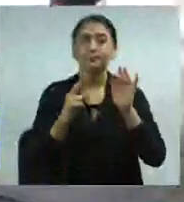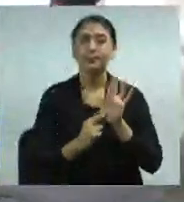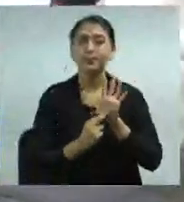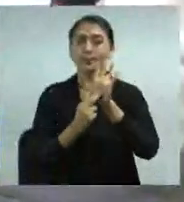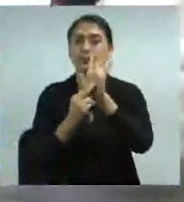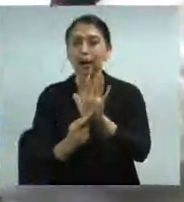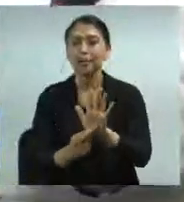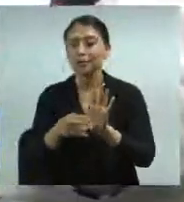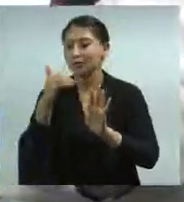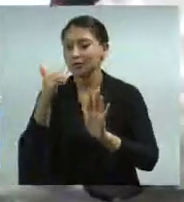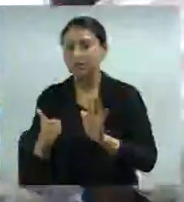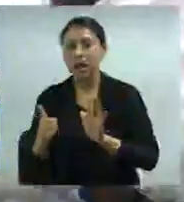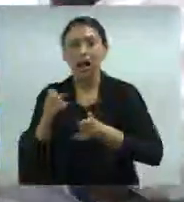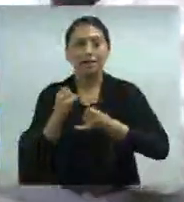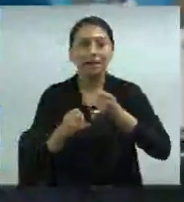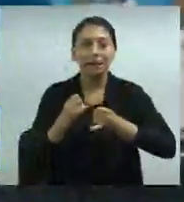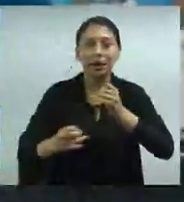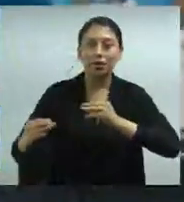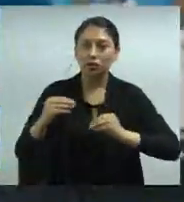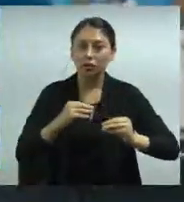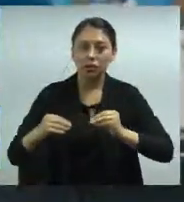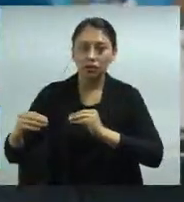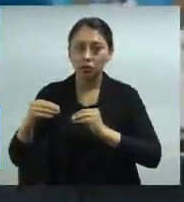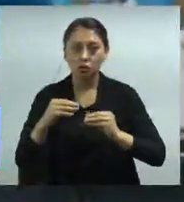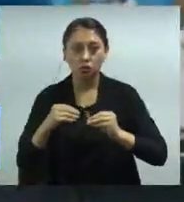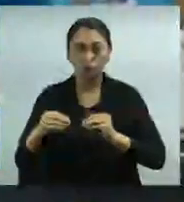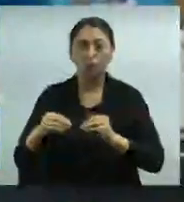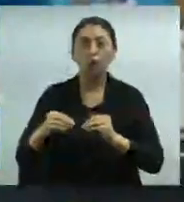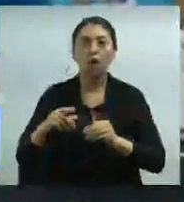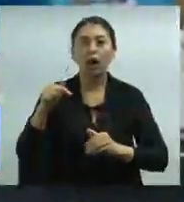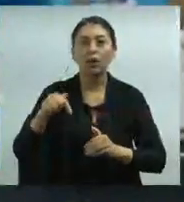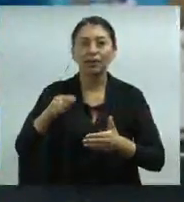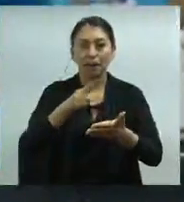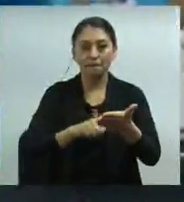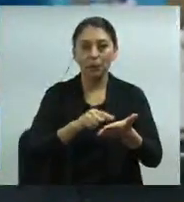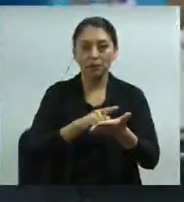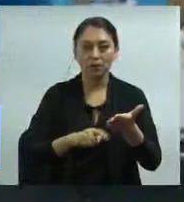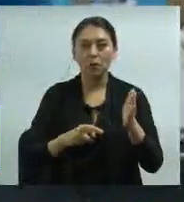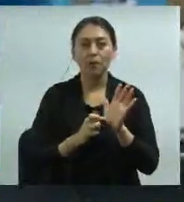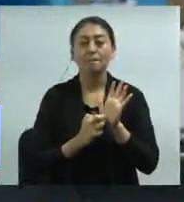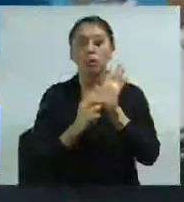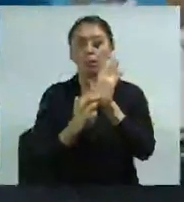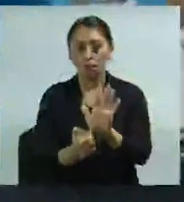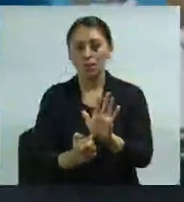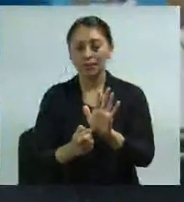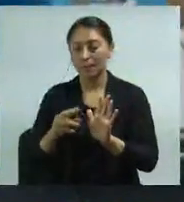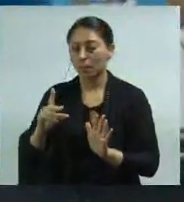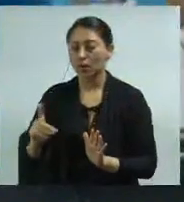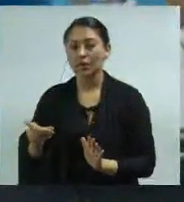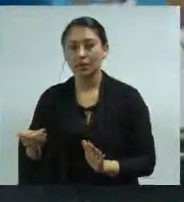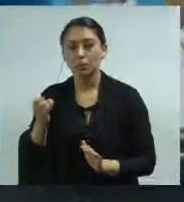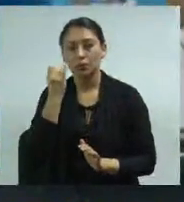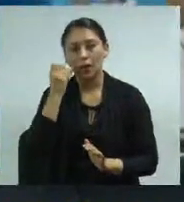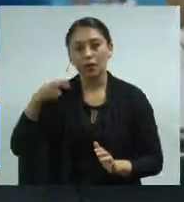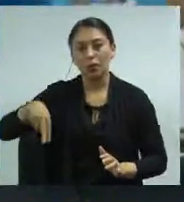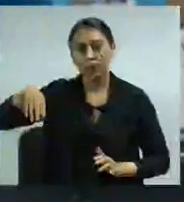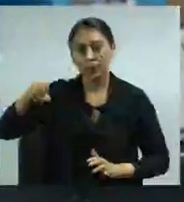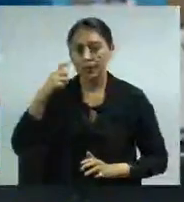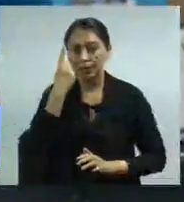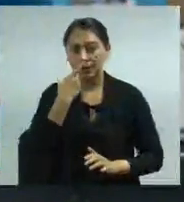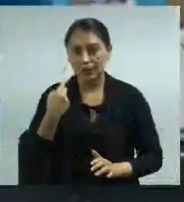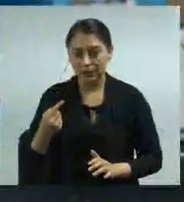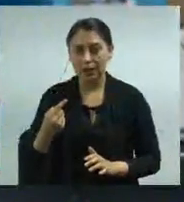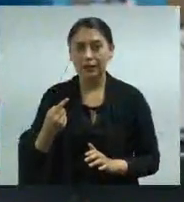representantes, habiéndose agotado la discusión, entraremos a votar la propuesta realizada por el diputado Inés Castillo